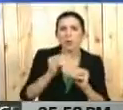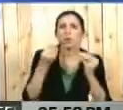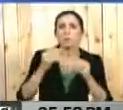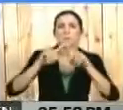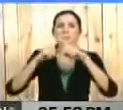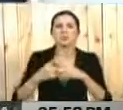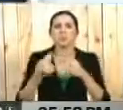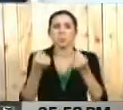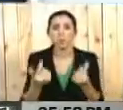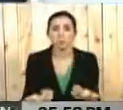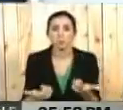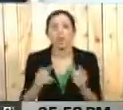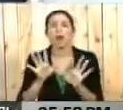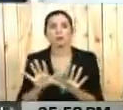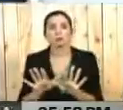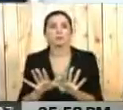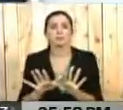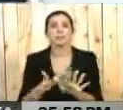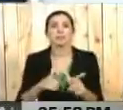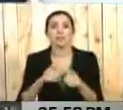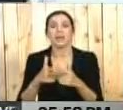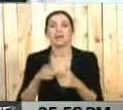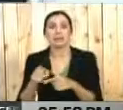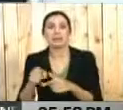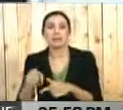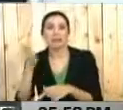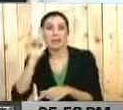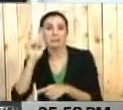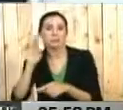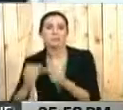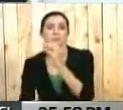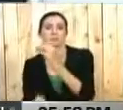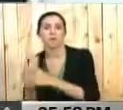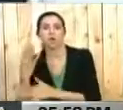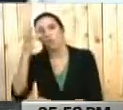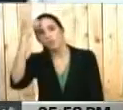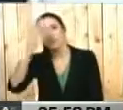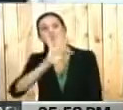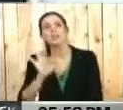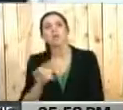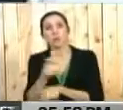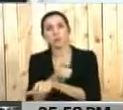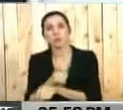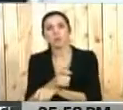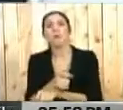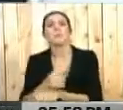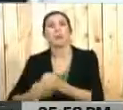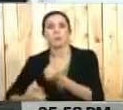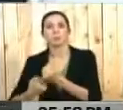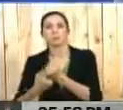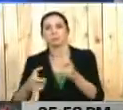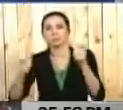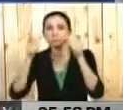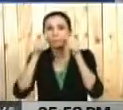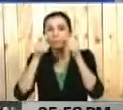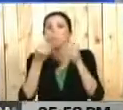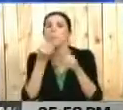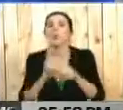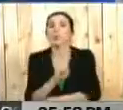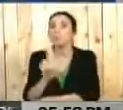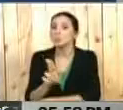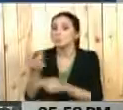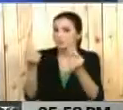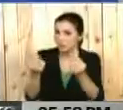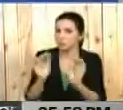presupuesto. Por eso se creó el Consejo Federal de Gobierno, entre otros organismos. Bueno, está todo claro en la Constitución. Para nosotros,